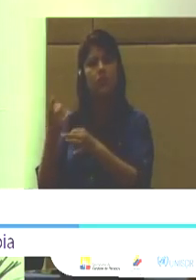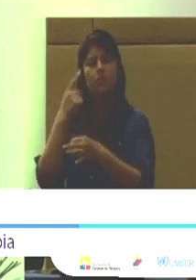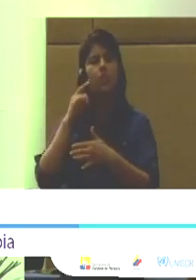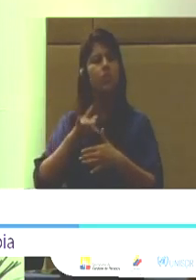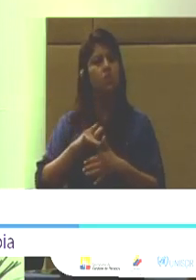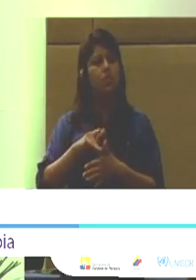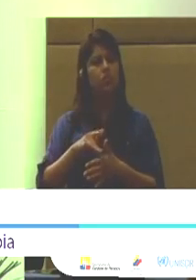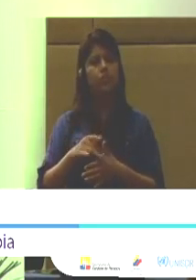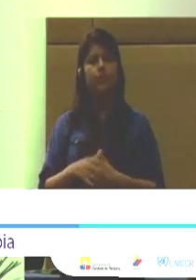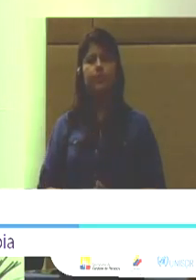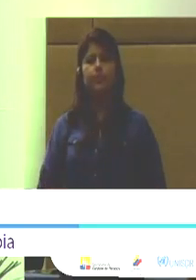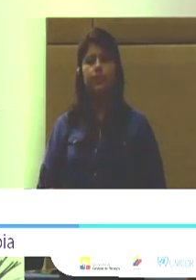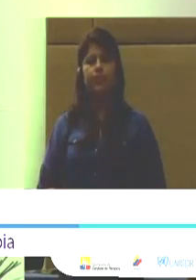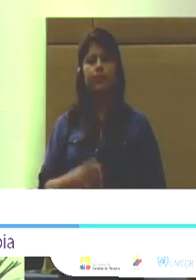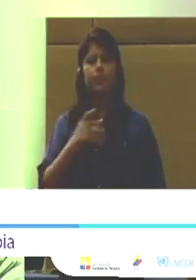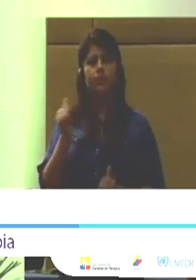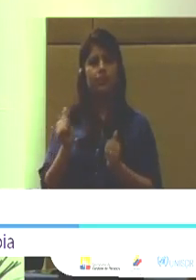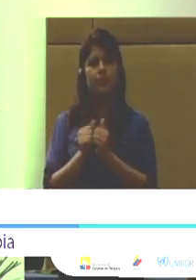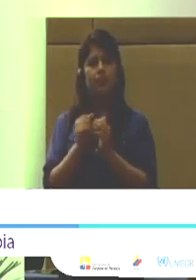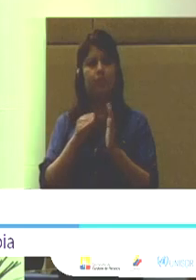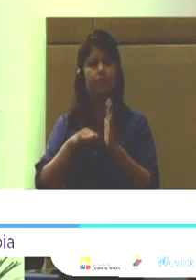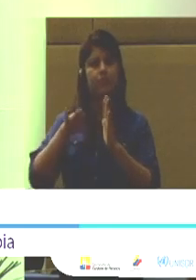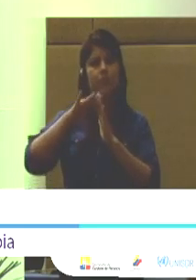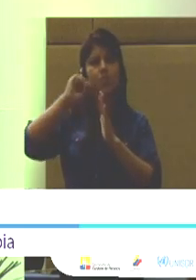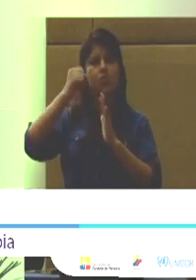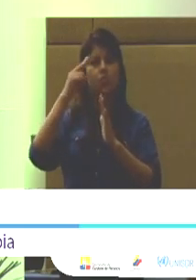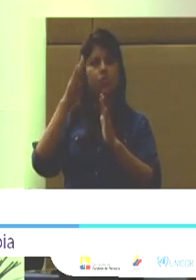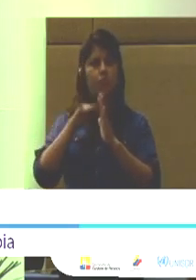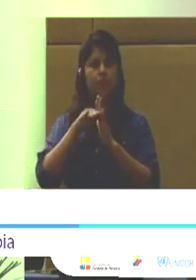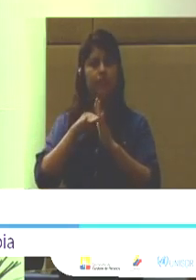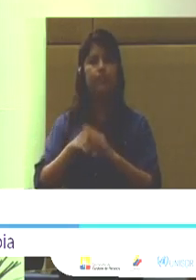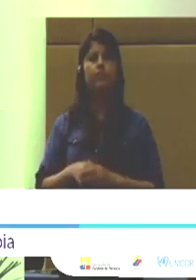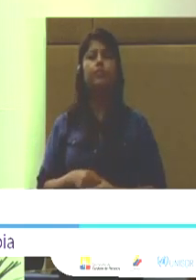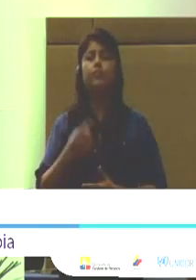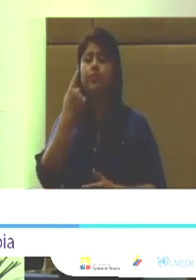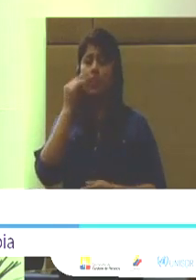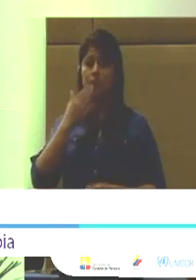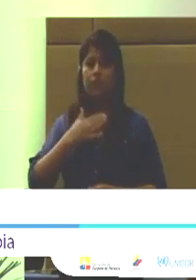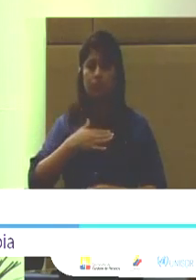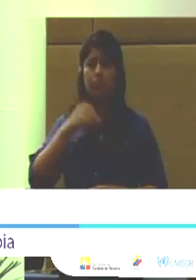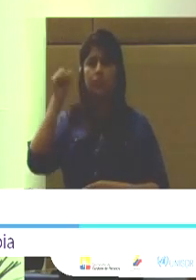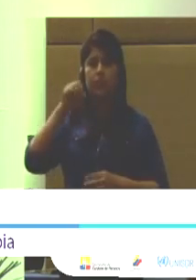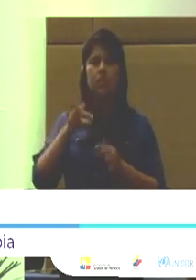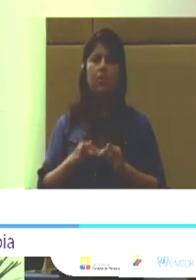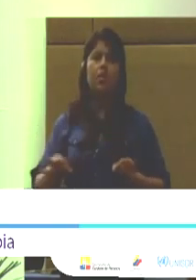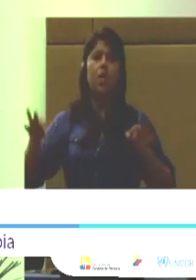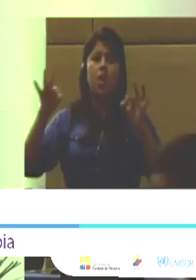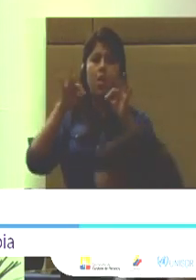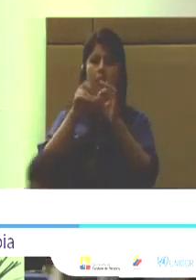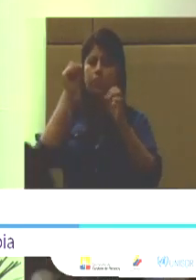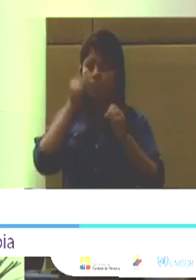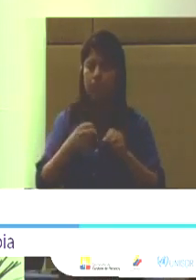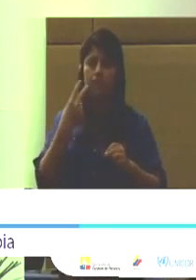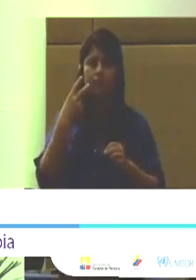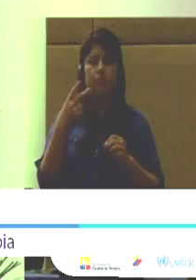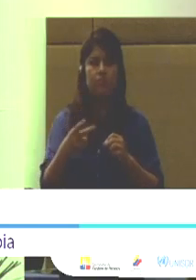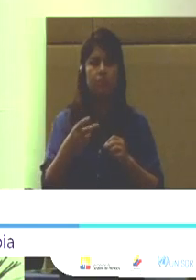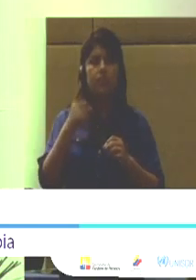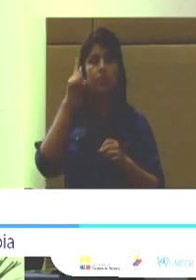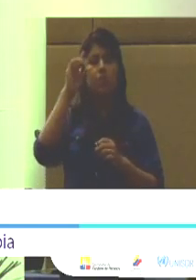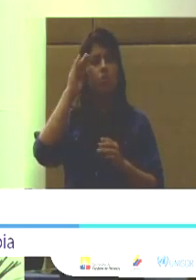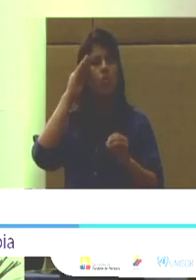riesgos subyacentes. Entonces, para nosotros es muy importante reconocer también que hay un